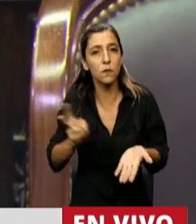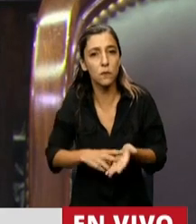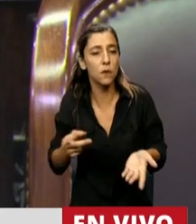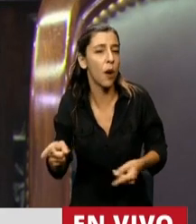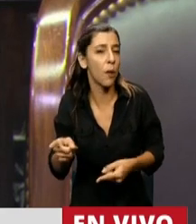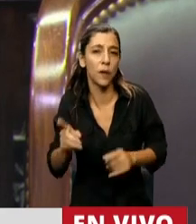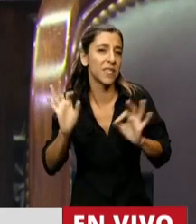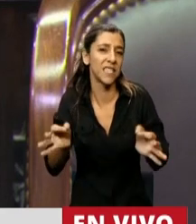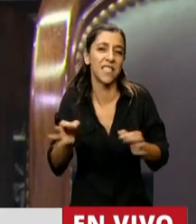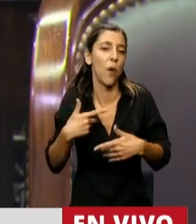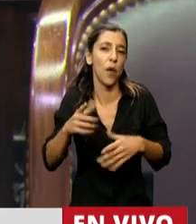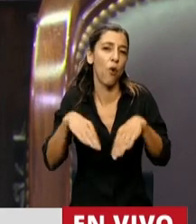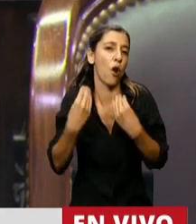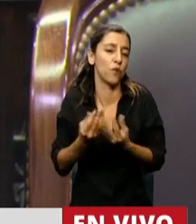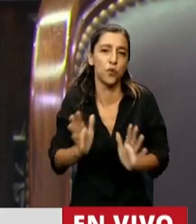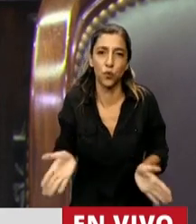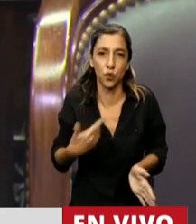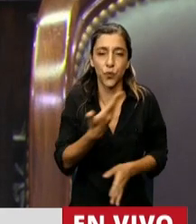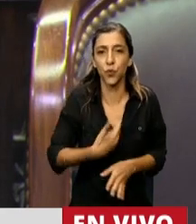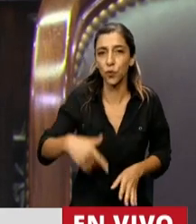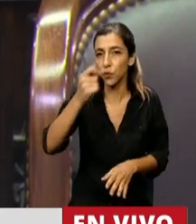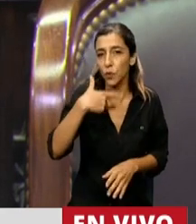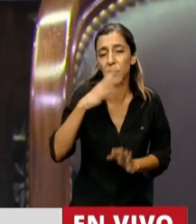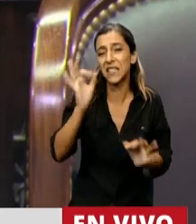gobierno del presidente Macri lo sabe, porque pagó